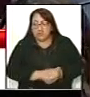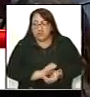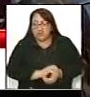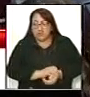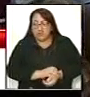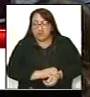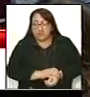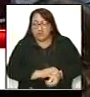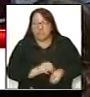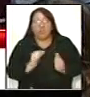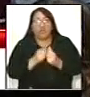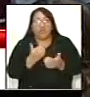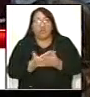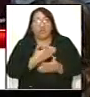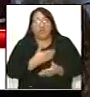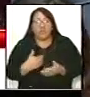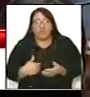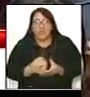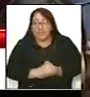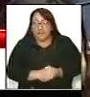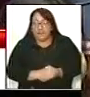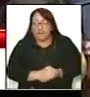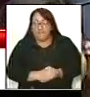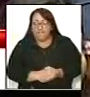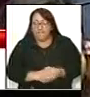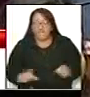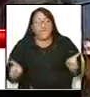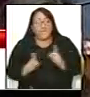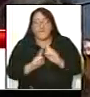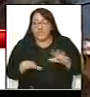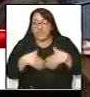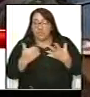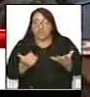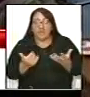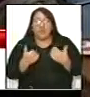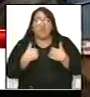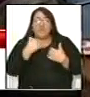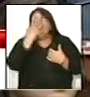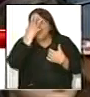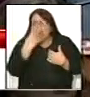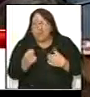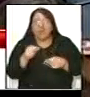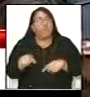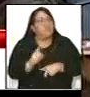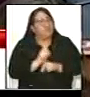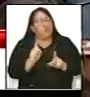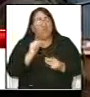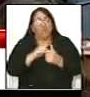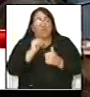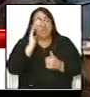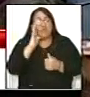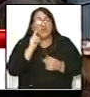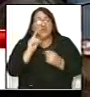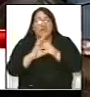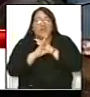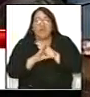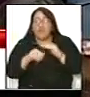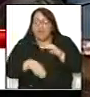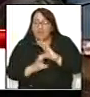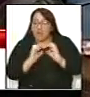la propuesta del presidente de la República. No podemos abdicar a este mandato, a esta defensa